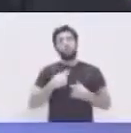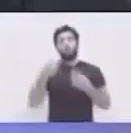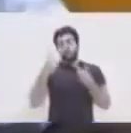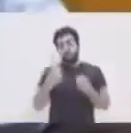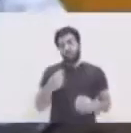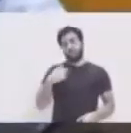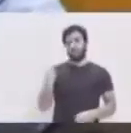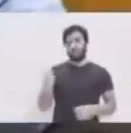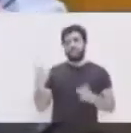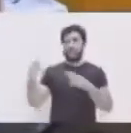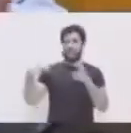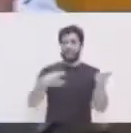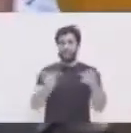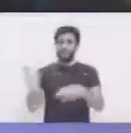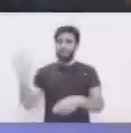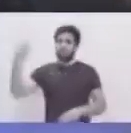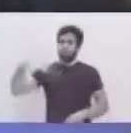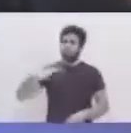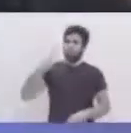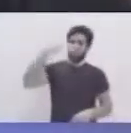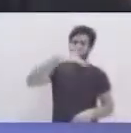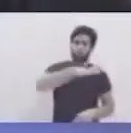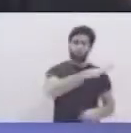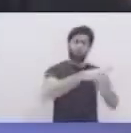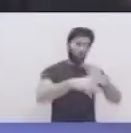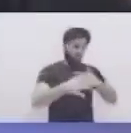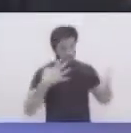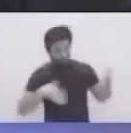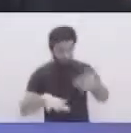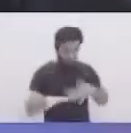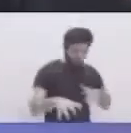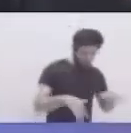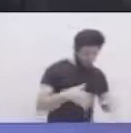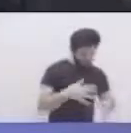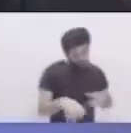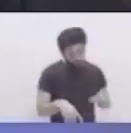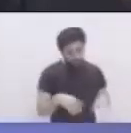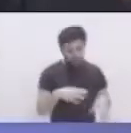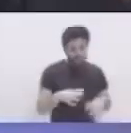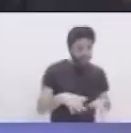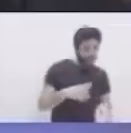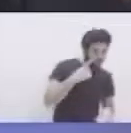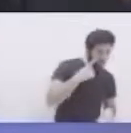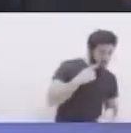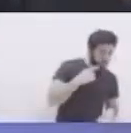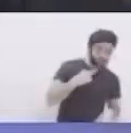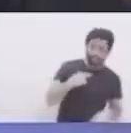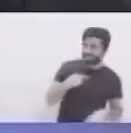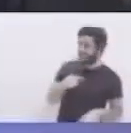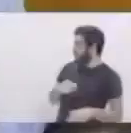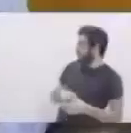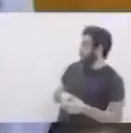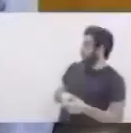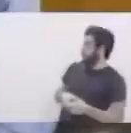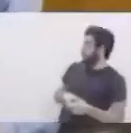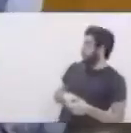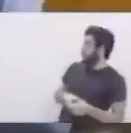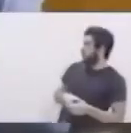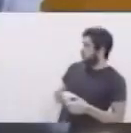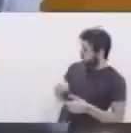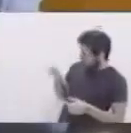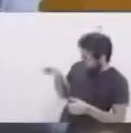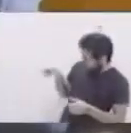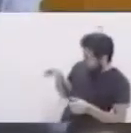a jugar y se encontró con una sorpresa en su lado del río. Había un